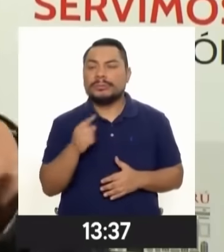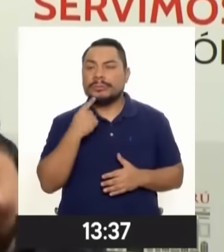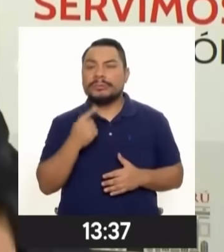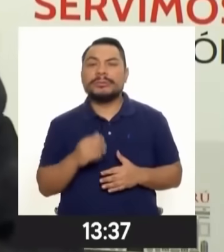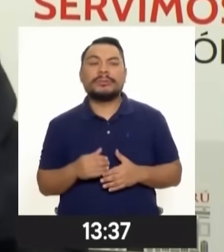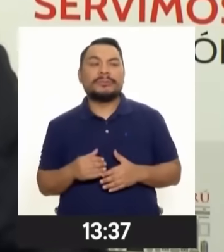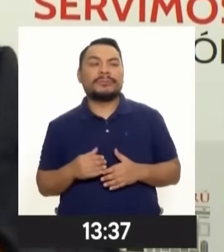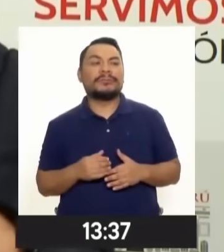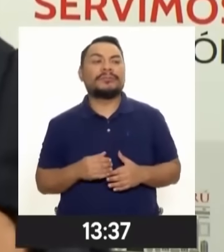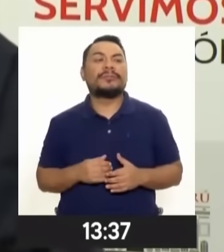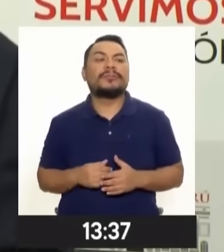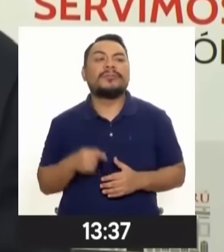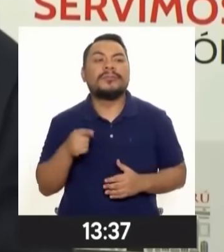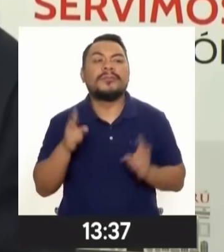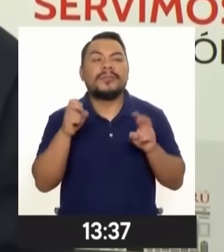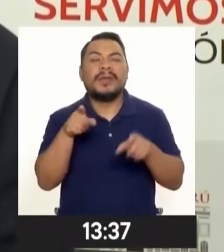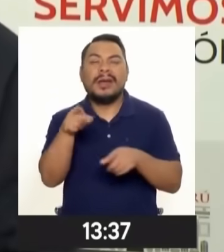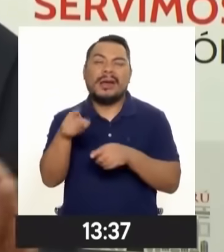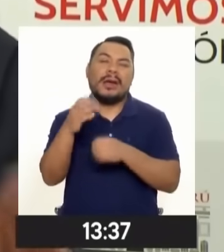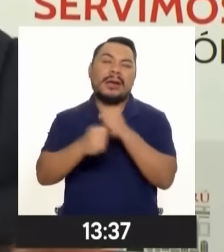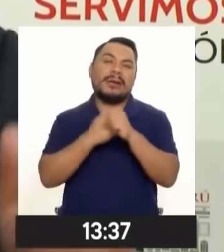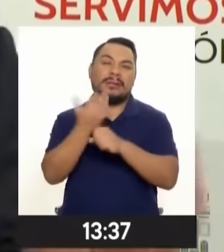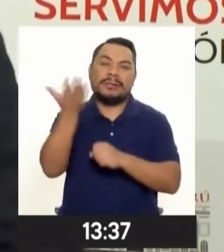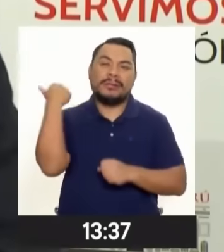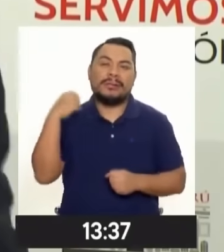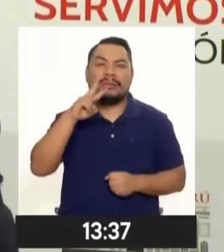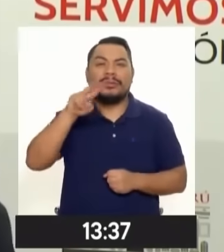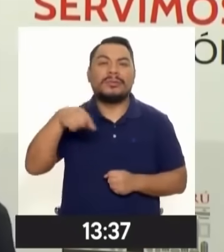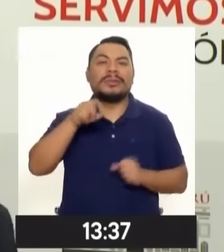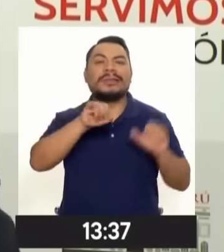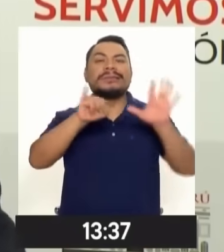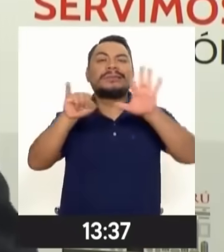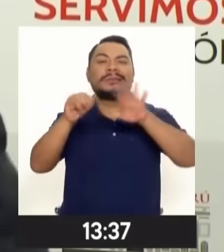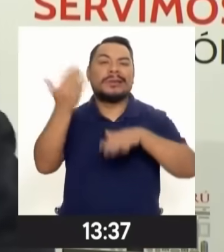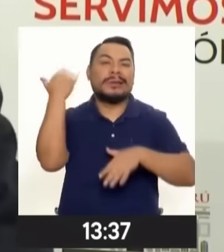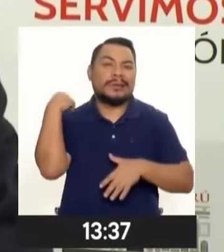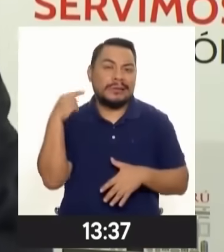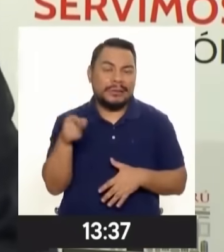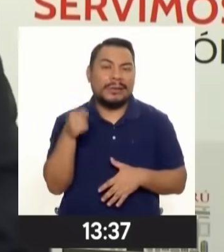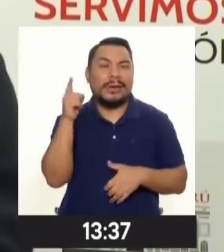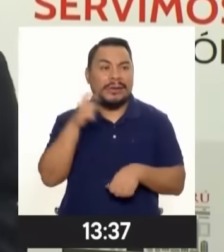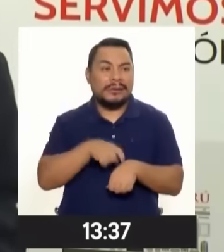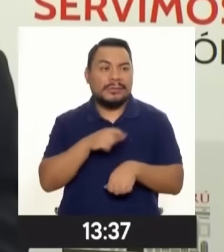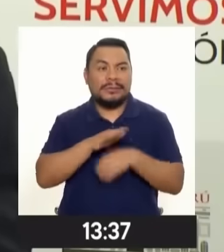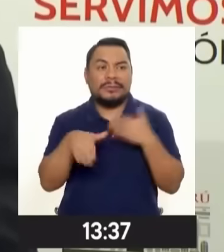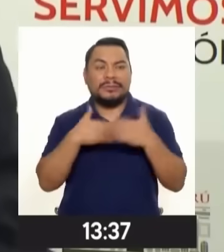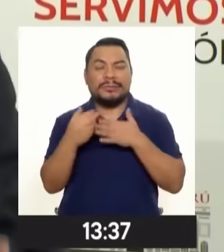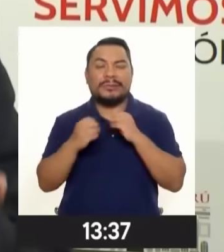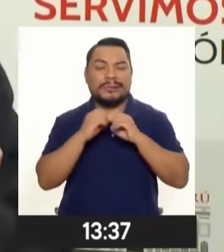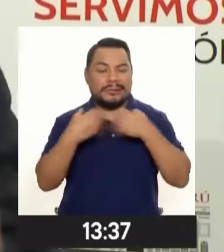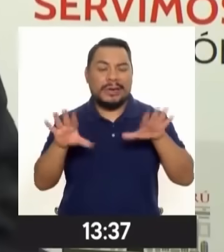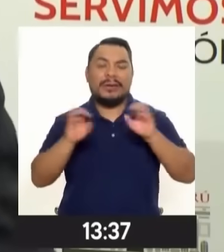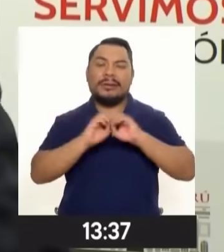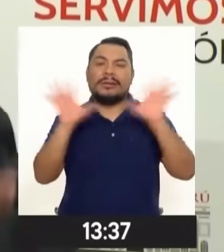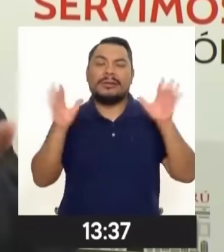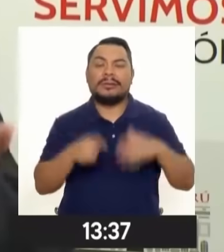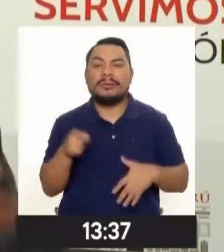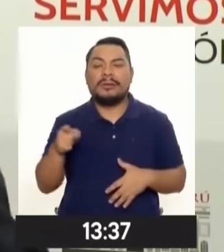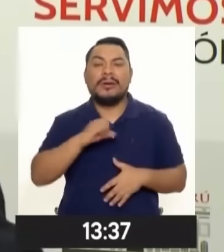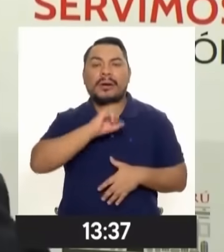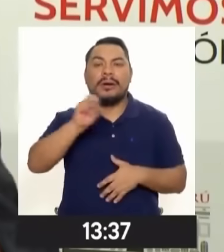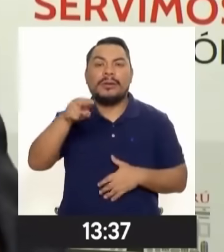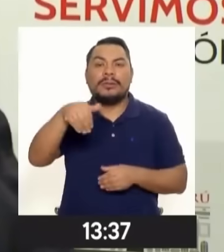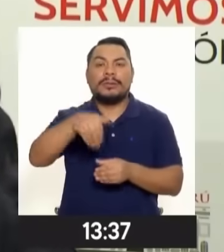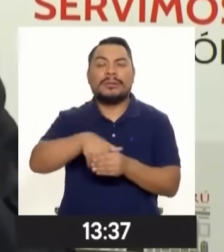No que pague, y ese además es un caso que viene del año 2016. Entonces, en ese sentido creo que está todo claro. El Jurado Nacional